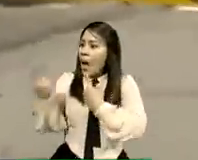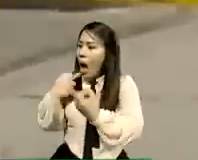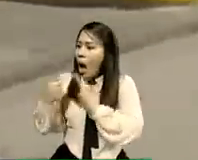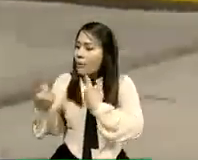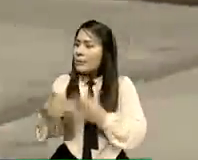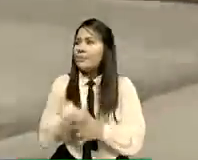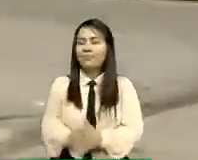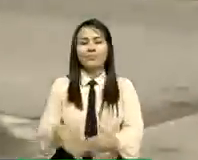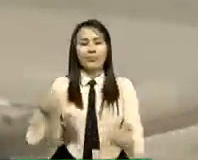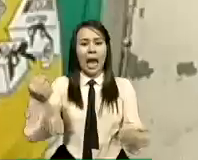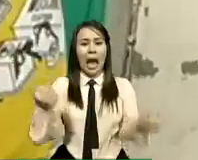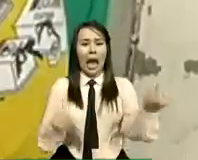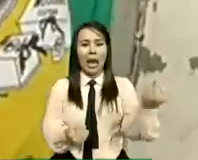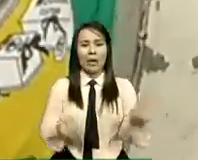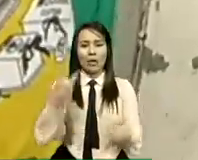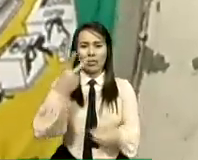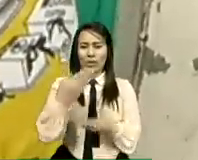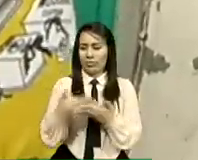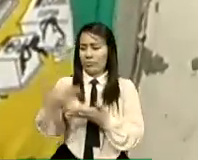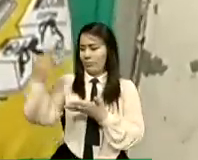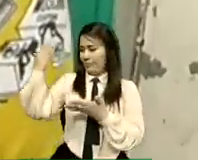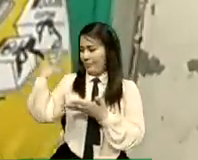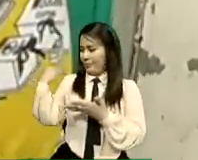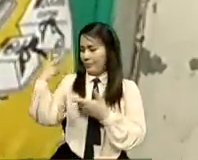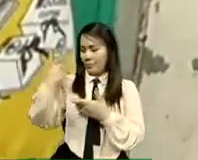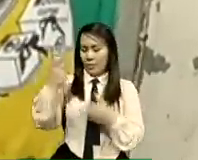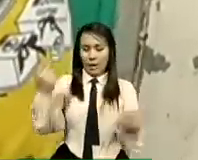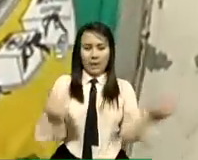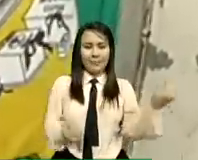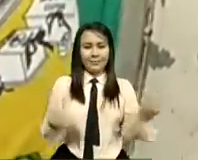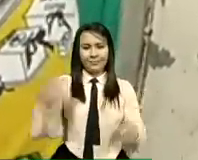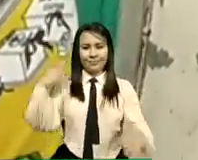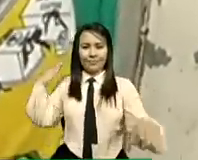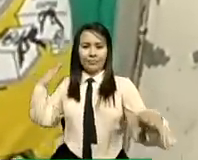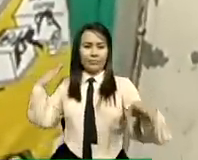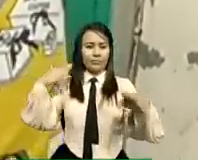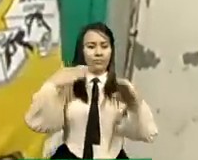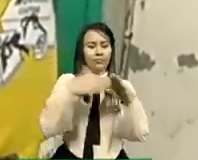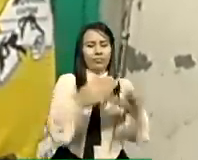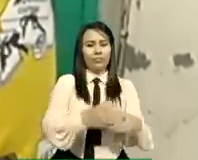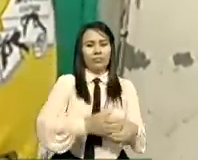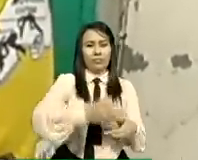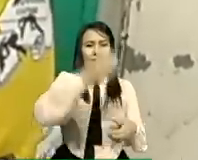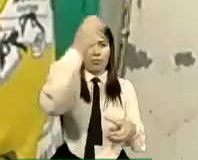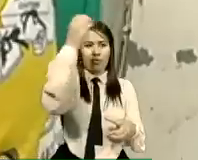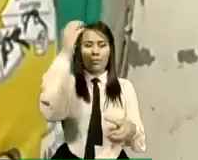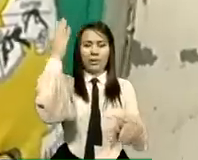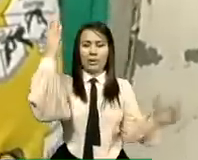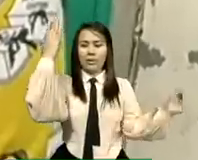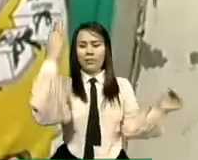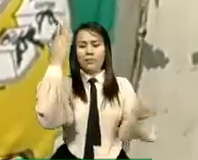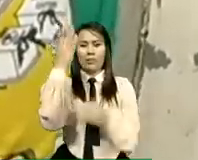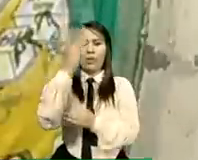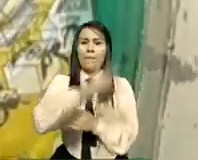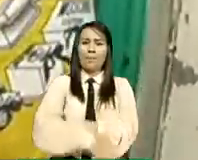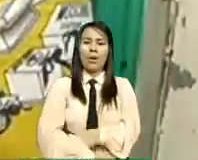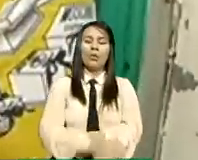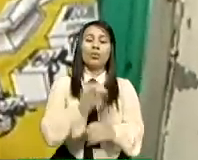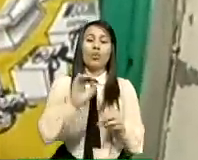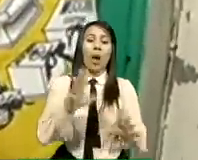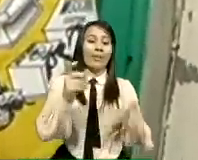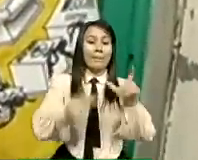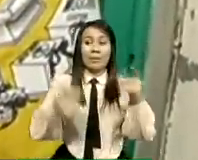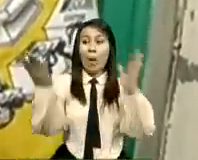Una camioneta doble cabina se estrelló ahí contra el poste y antes no hubo desgracia personal, a